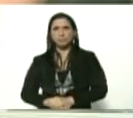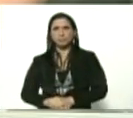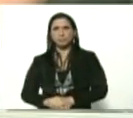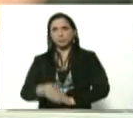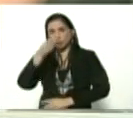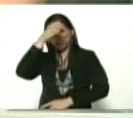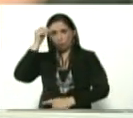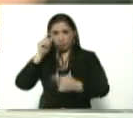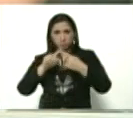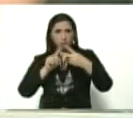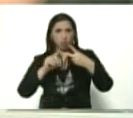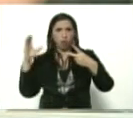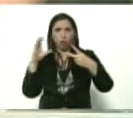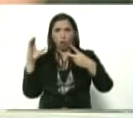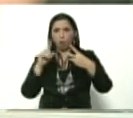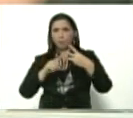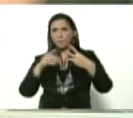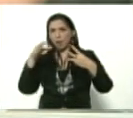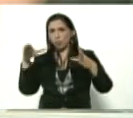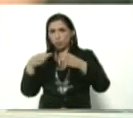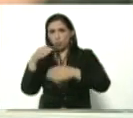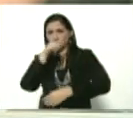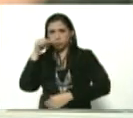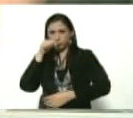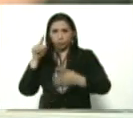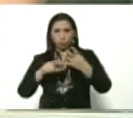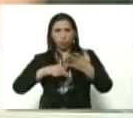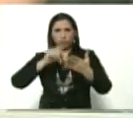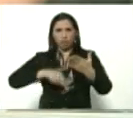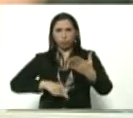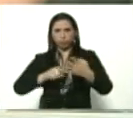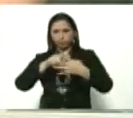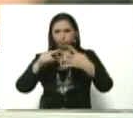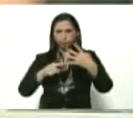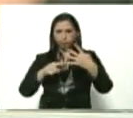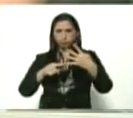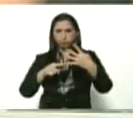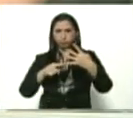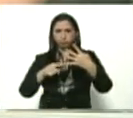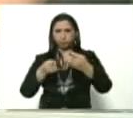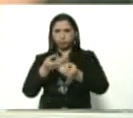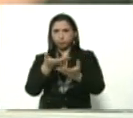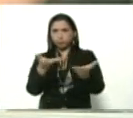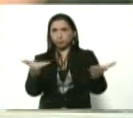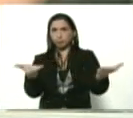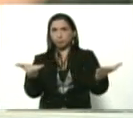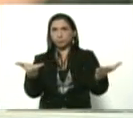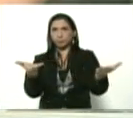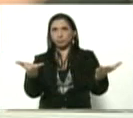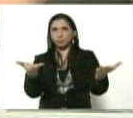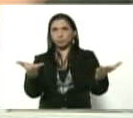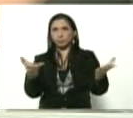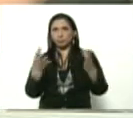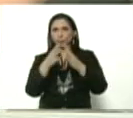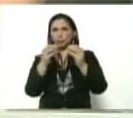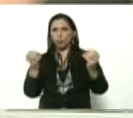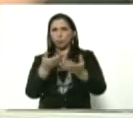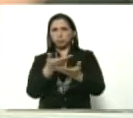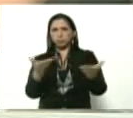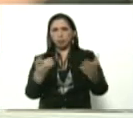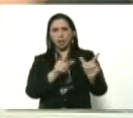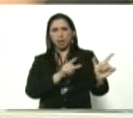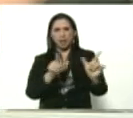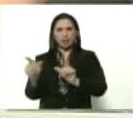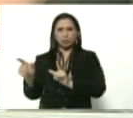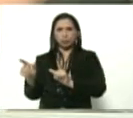Trump, Colombia, narcotráfico, contrato. Ahí está, pues. Estoy listo y